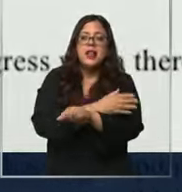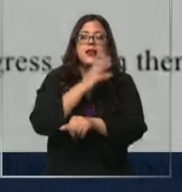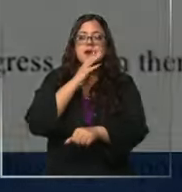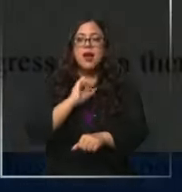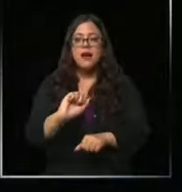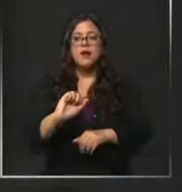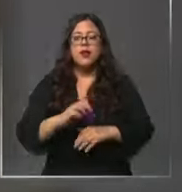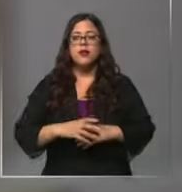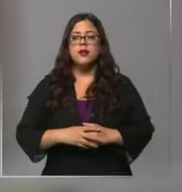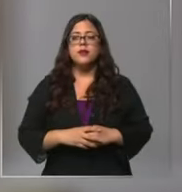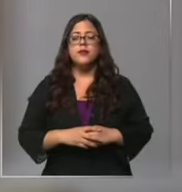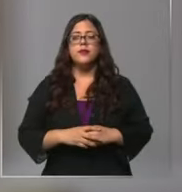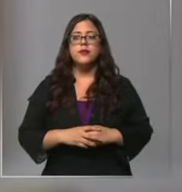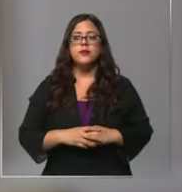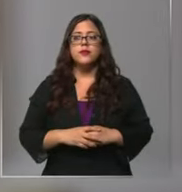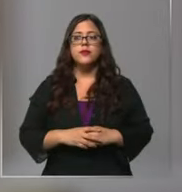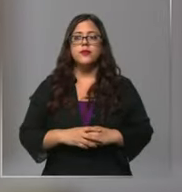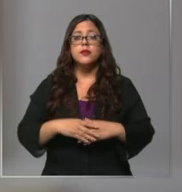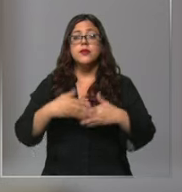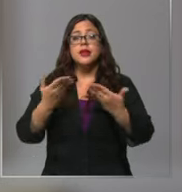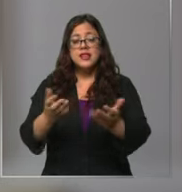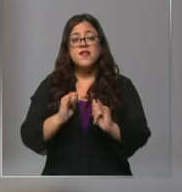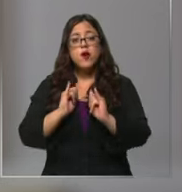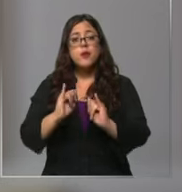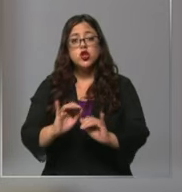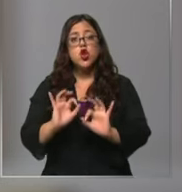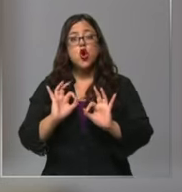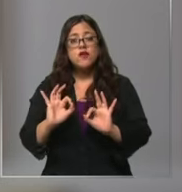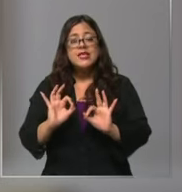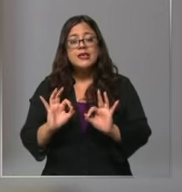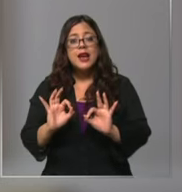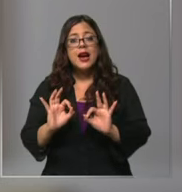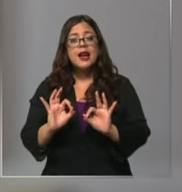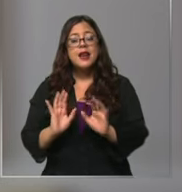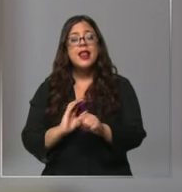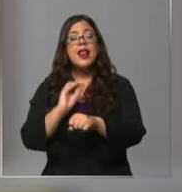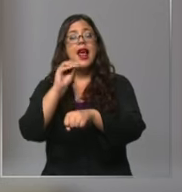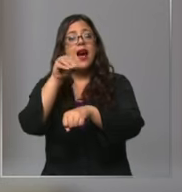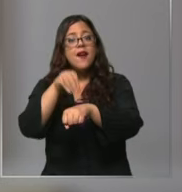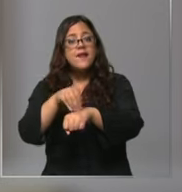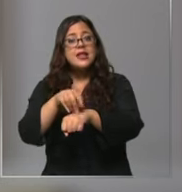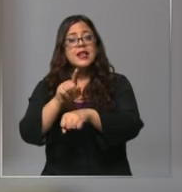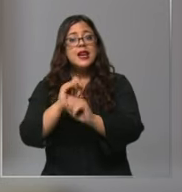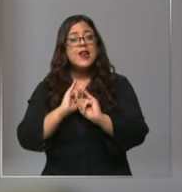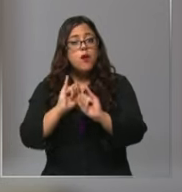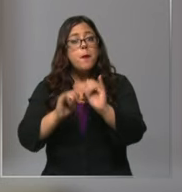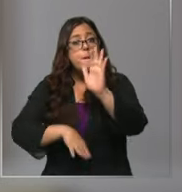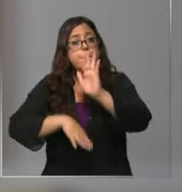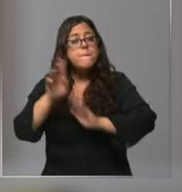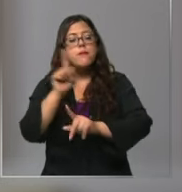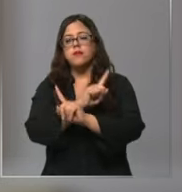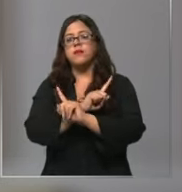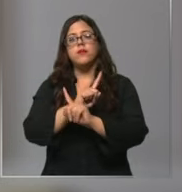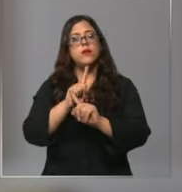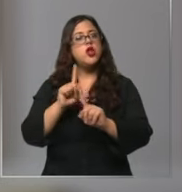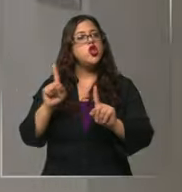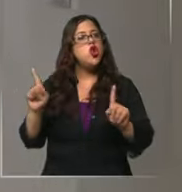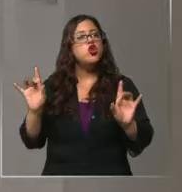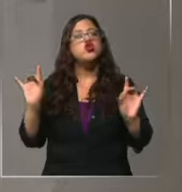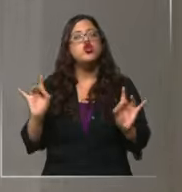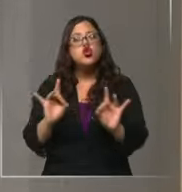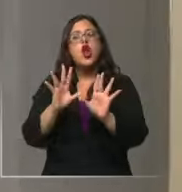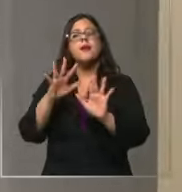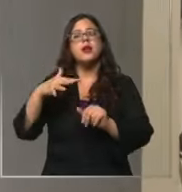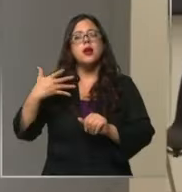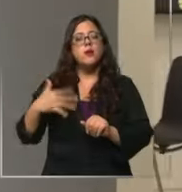Pascua. Así comienza el comunicado oficial, que luego advierte que no se entregará más información si no es realmente